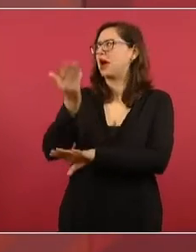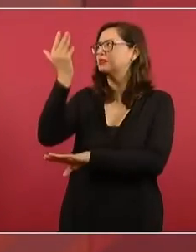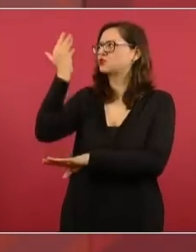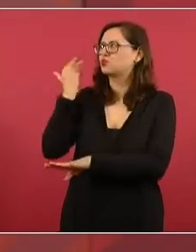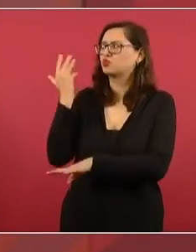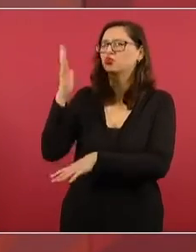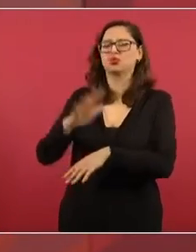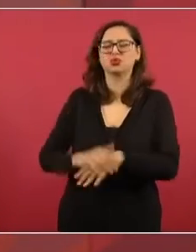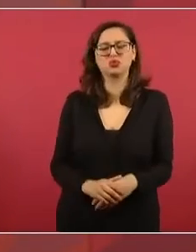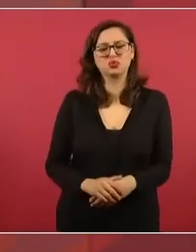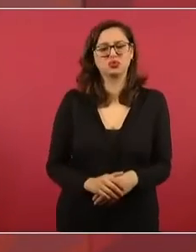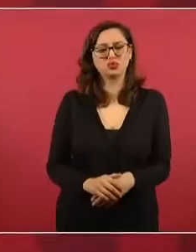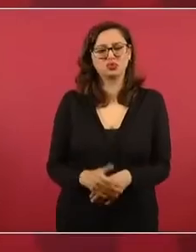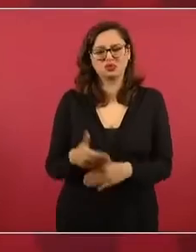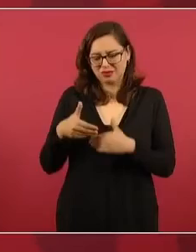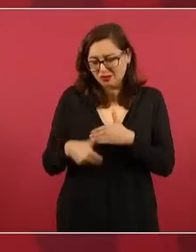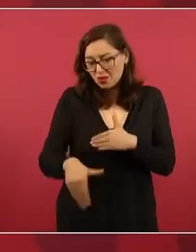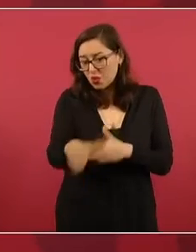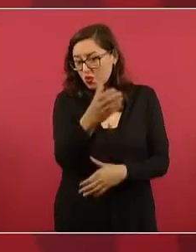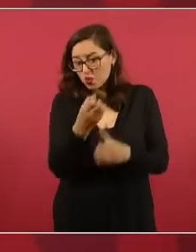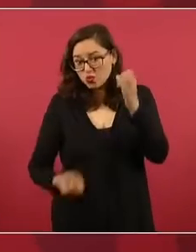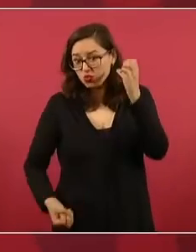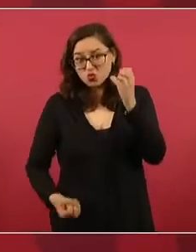que no podemos